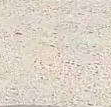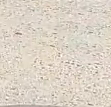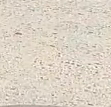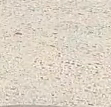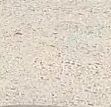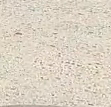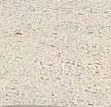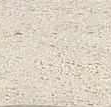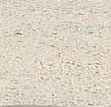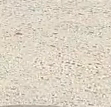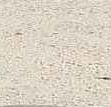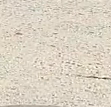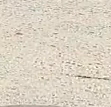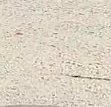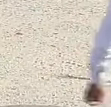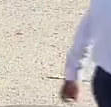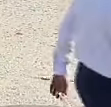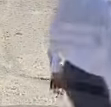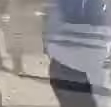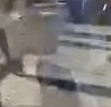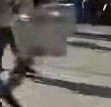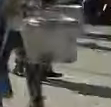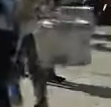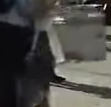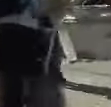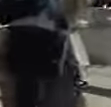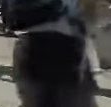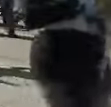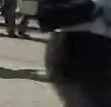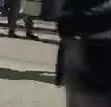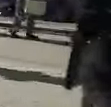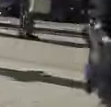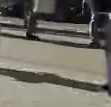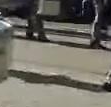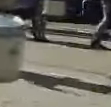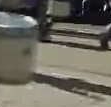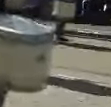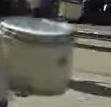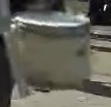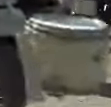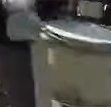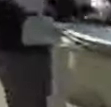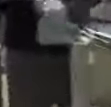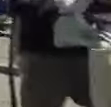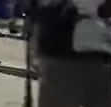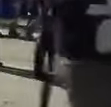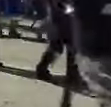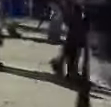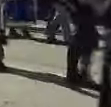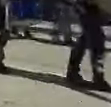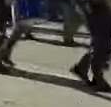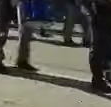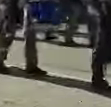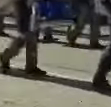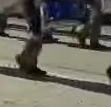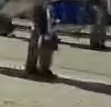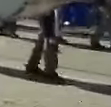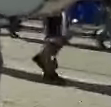Deportes. Bienvenido, Centro Educativo, licenciada Kimberly Mazariegos